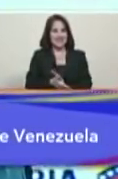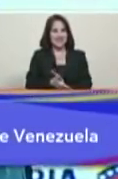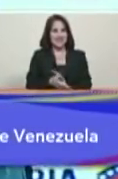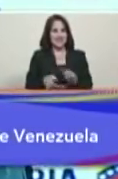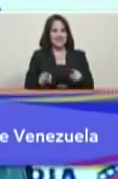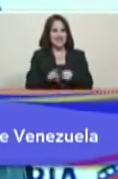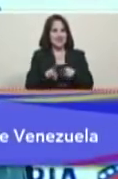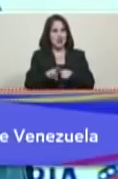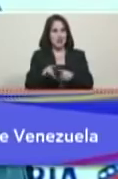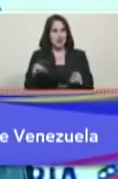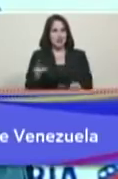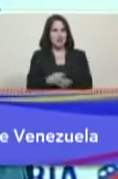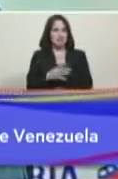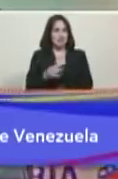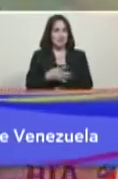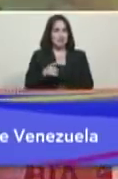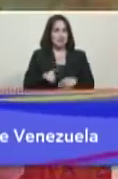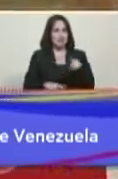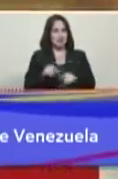preguarimbera.